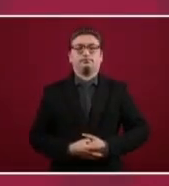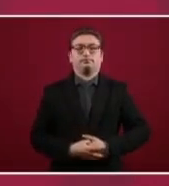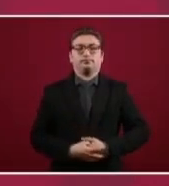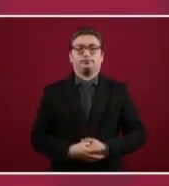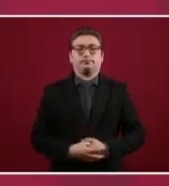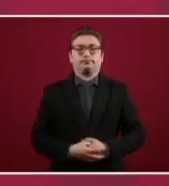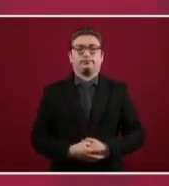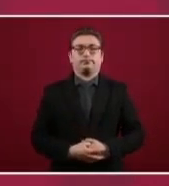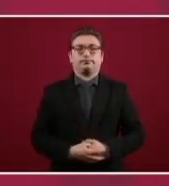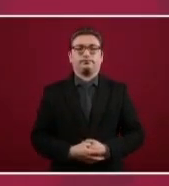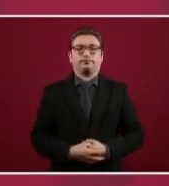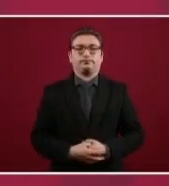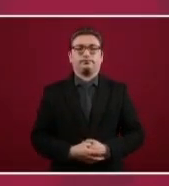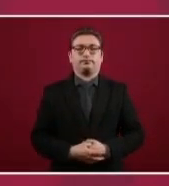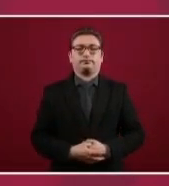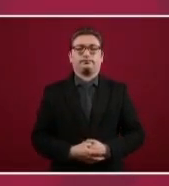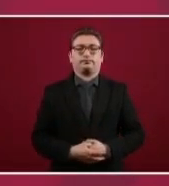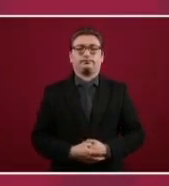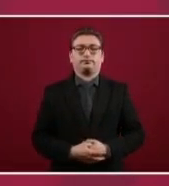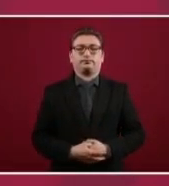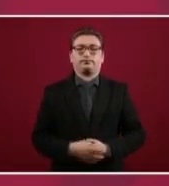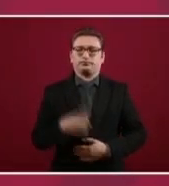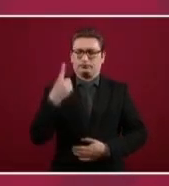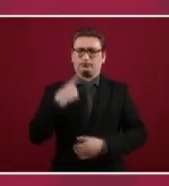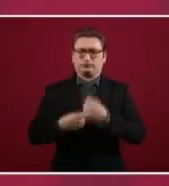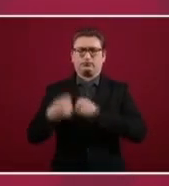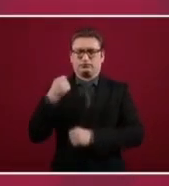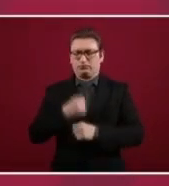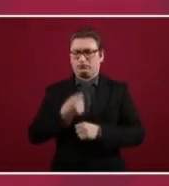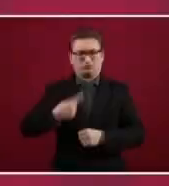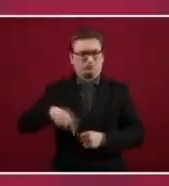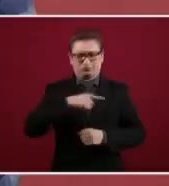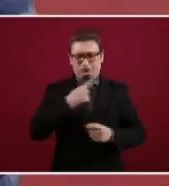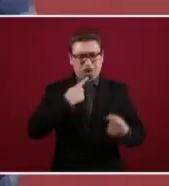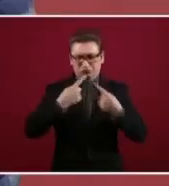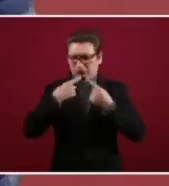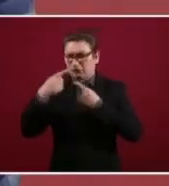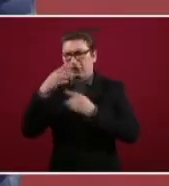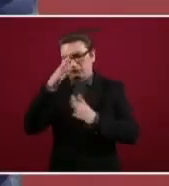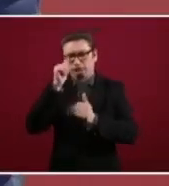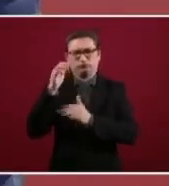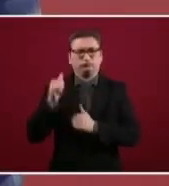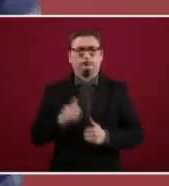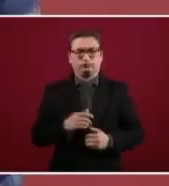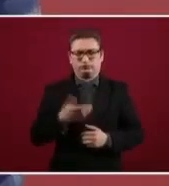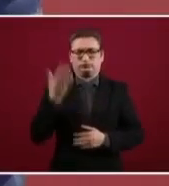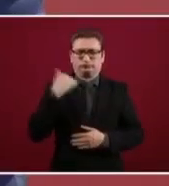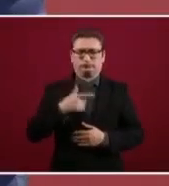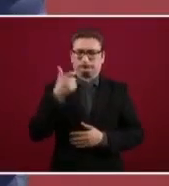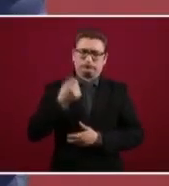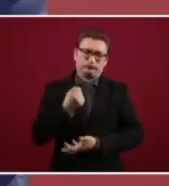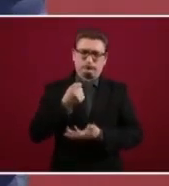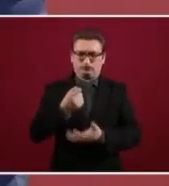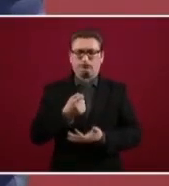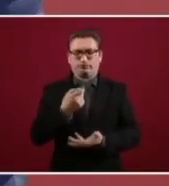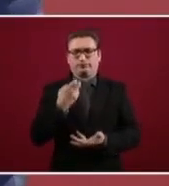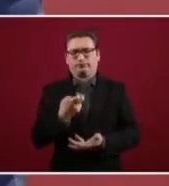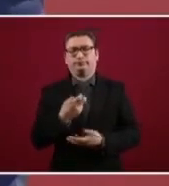el año pasado se acordó en el presupuesto